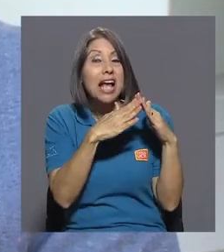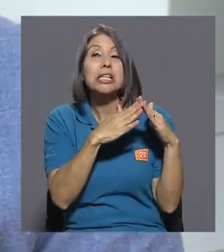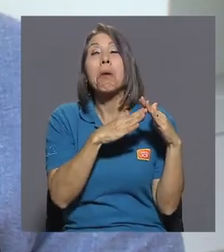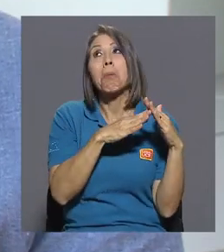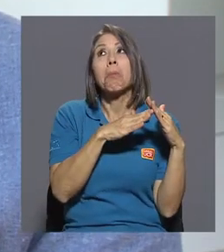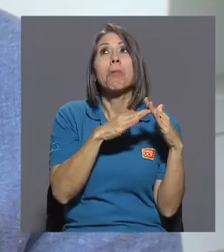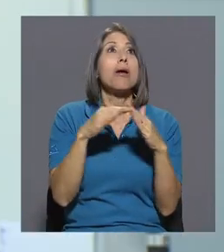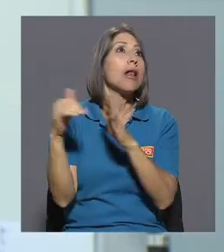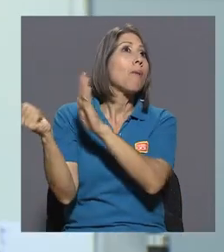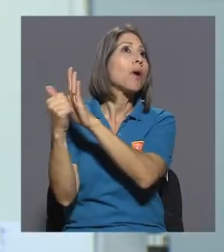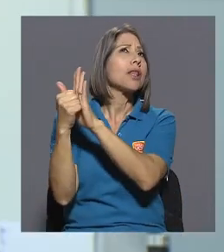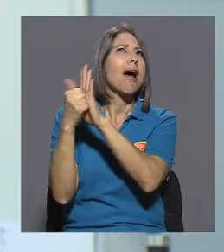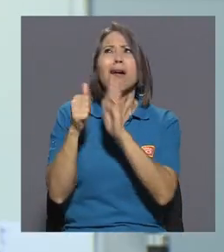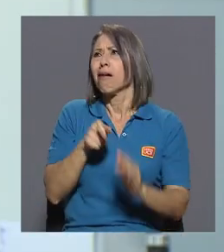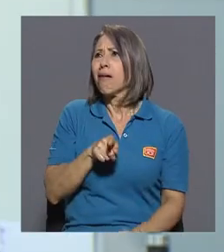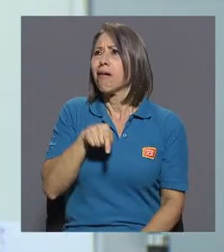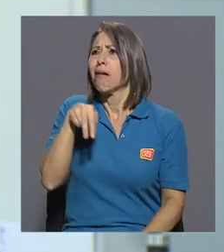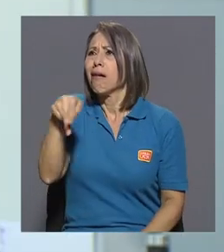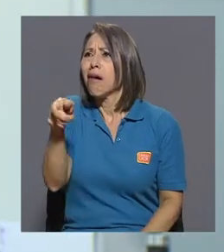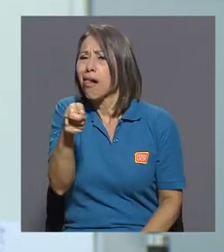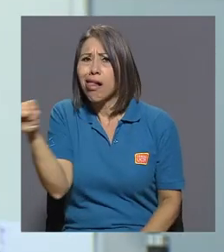hijo! Bueno, en realidad,